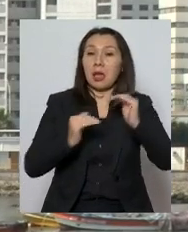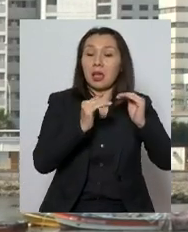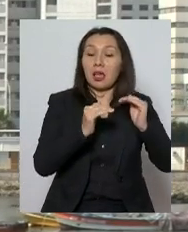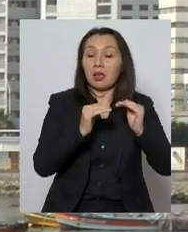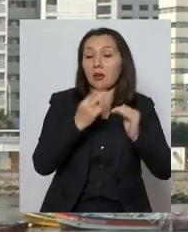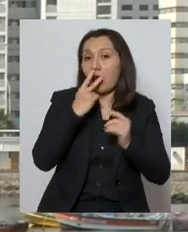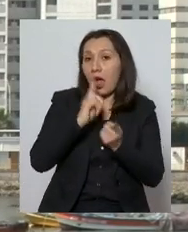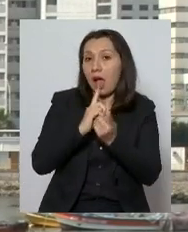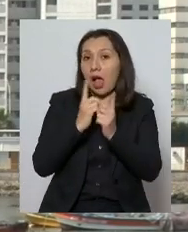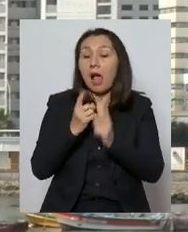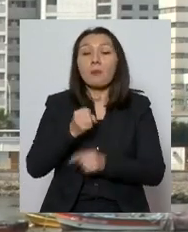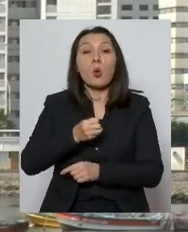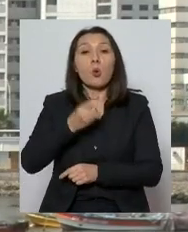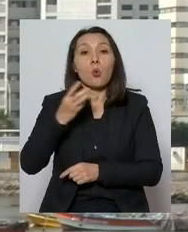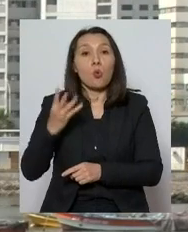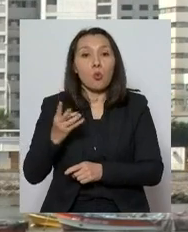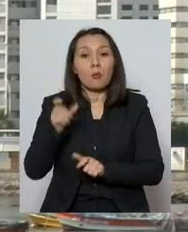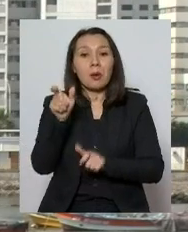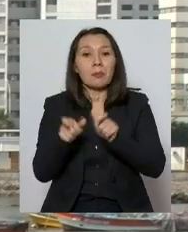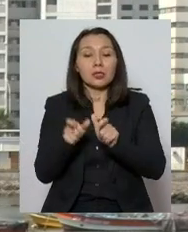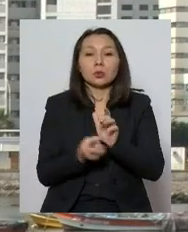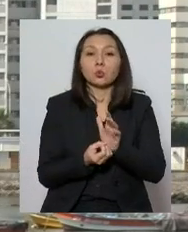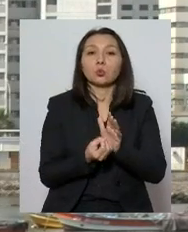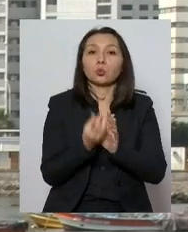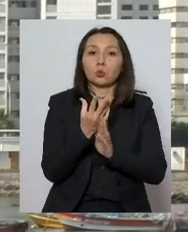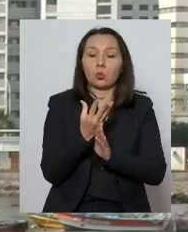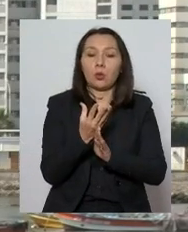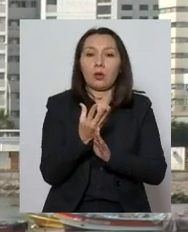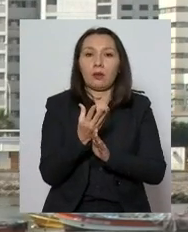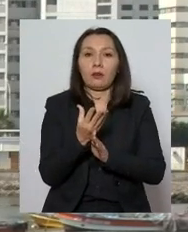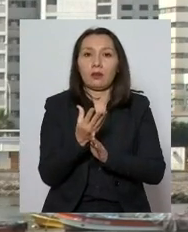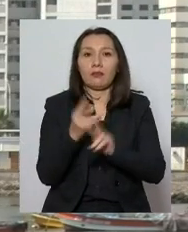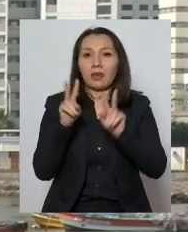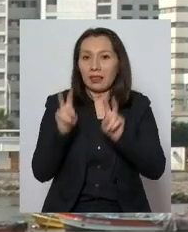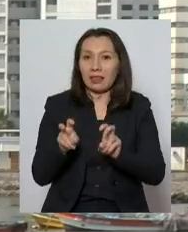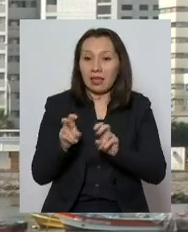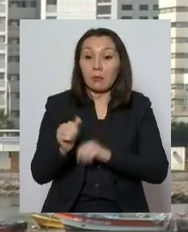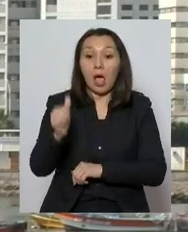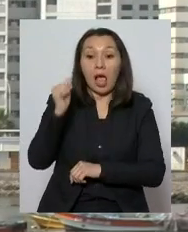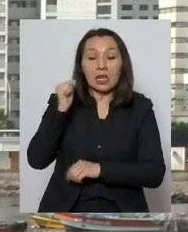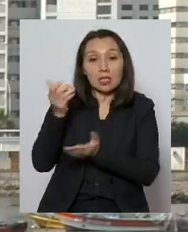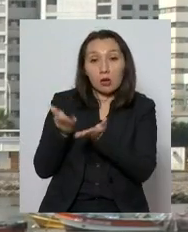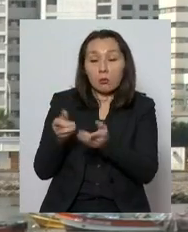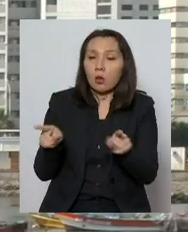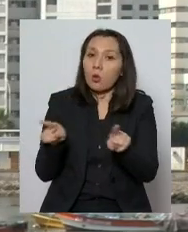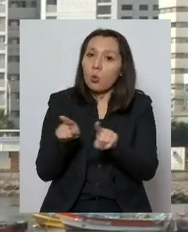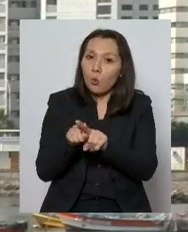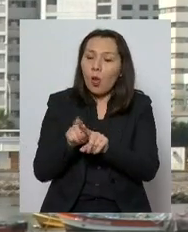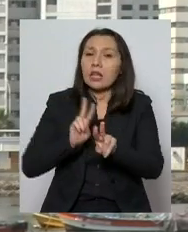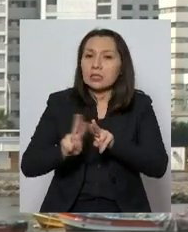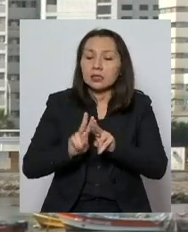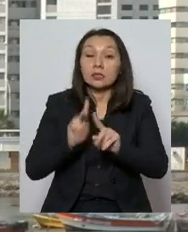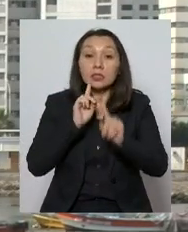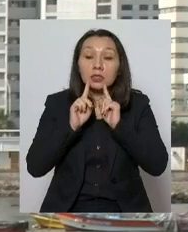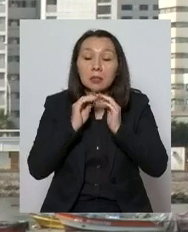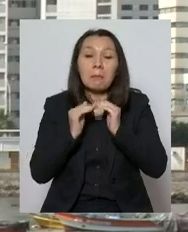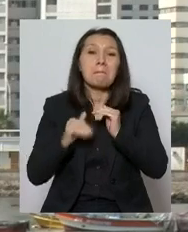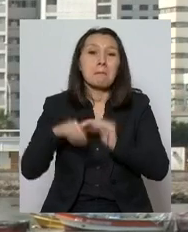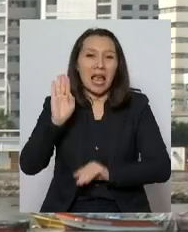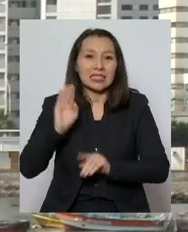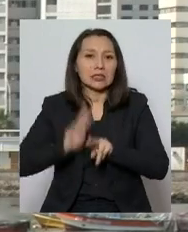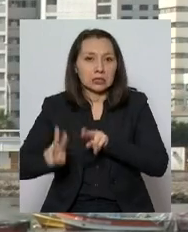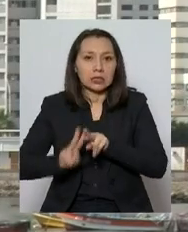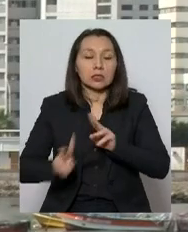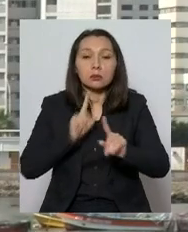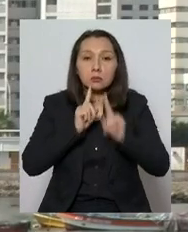variaciones respecto al número de casos nuevos respecto al día de ayer, a pesar de que se hicieron muchos más